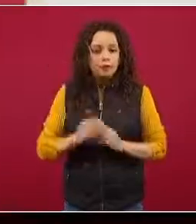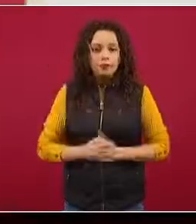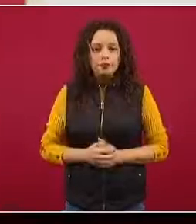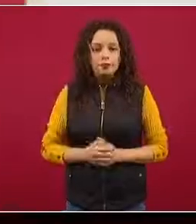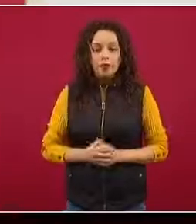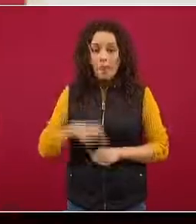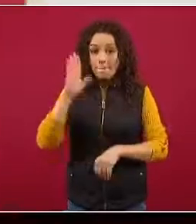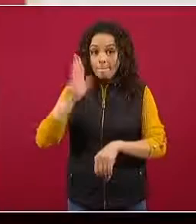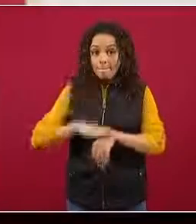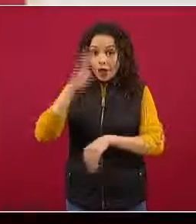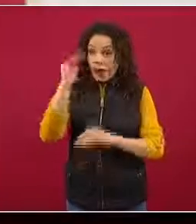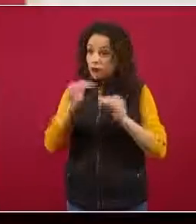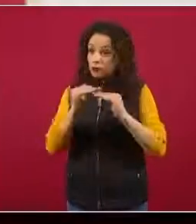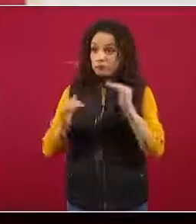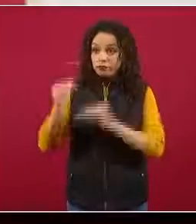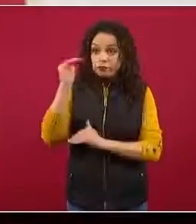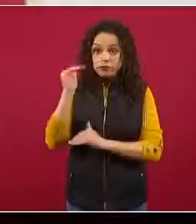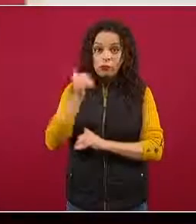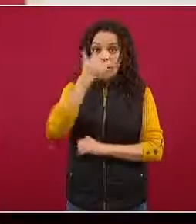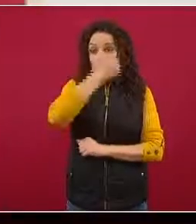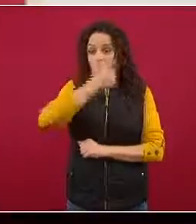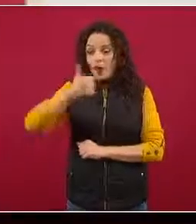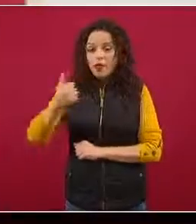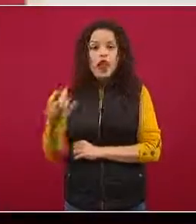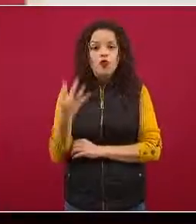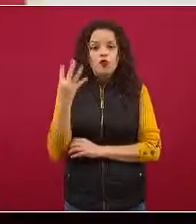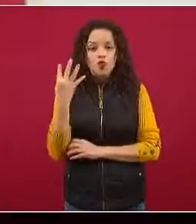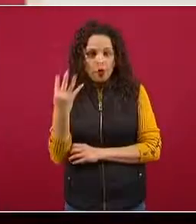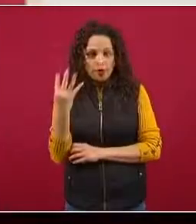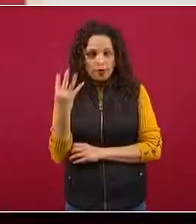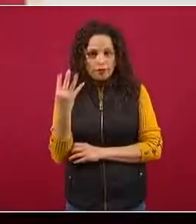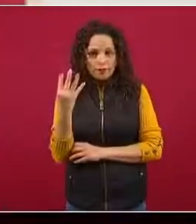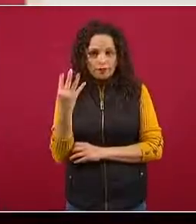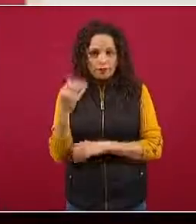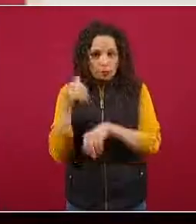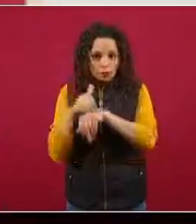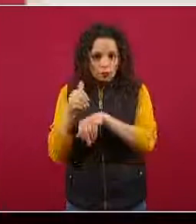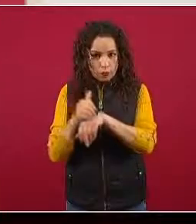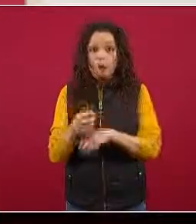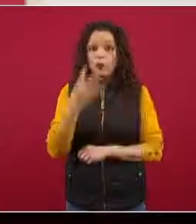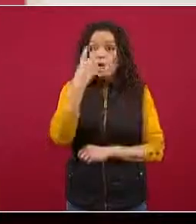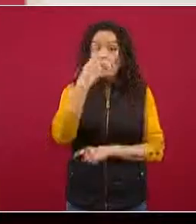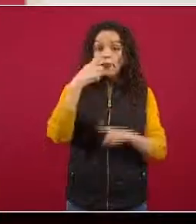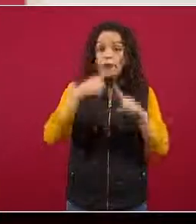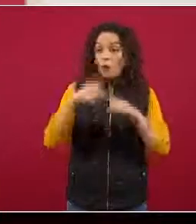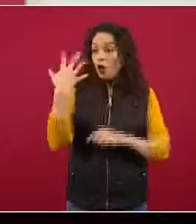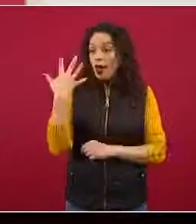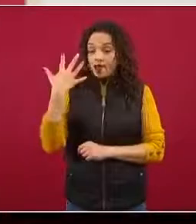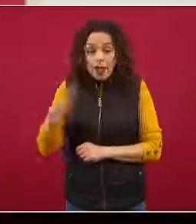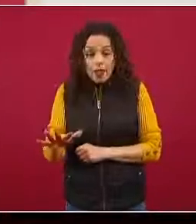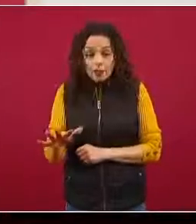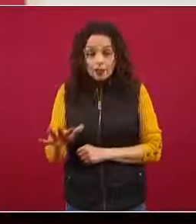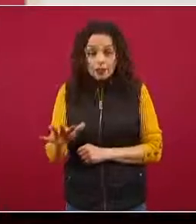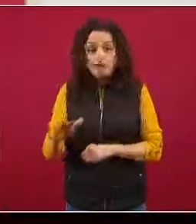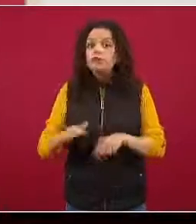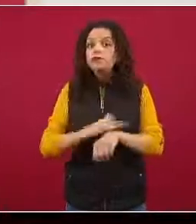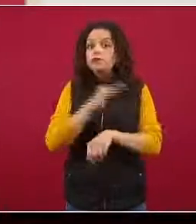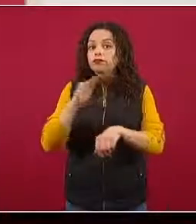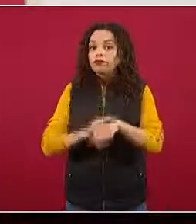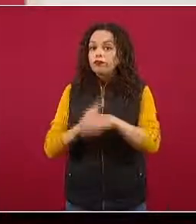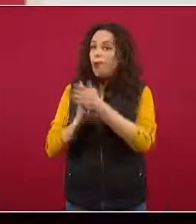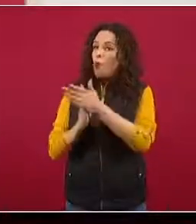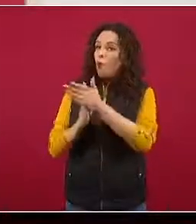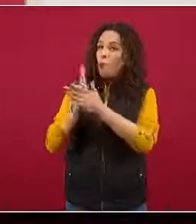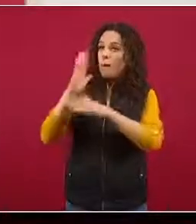El máximo de cada indicador es 4. Si multiplicamos 4 por los 10 indicadores que hay, la calificación